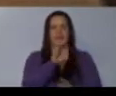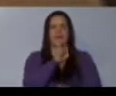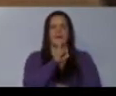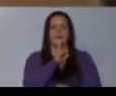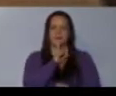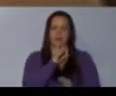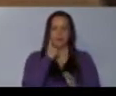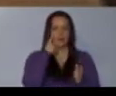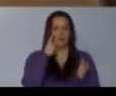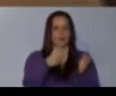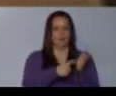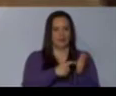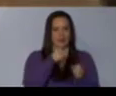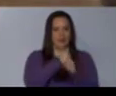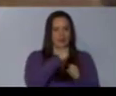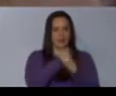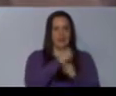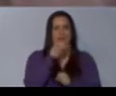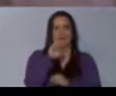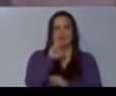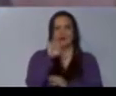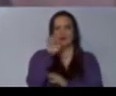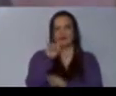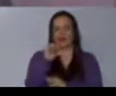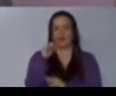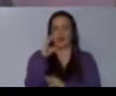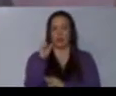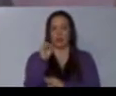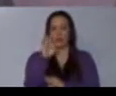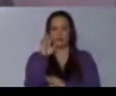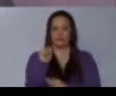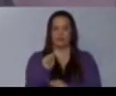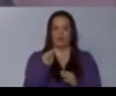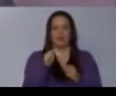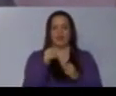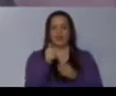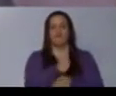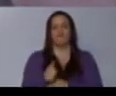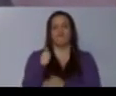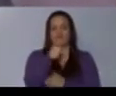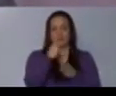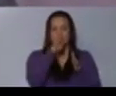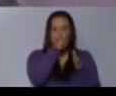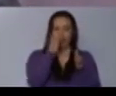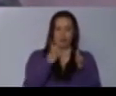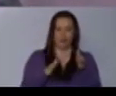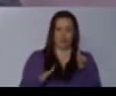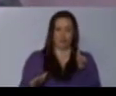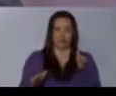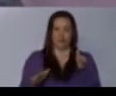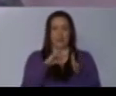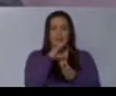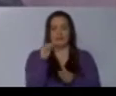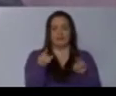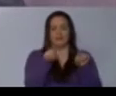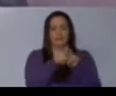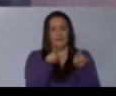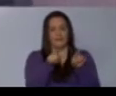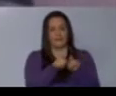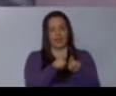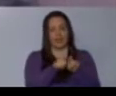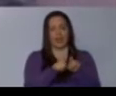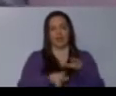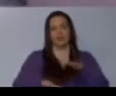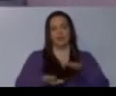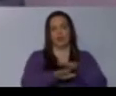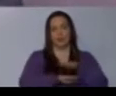un reconocimiento a la labor de doña marta acosta al frente de la contraloría general de la república y a los argumentos